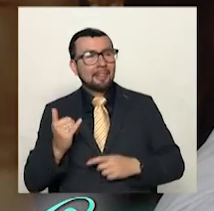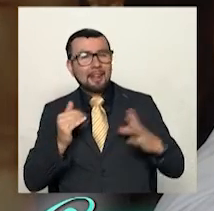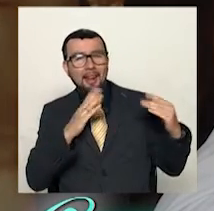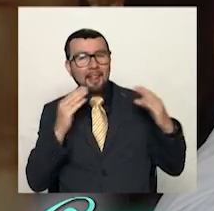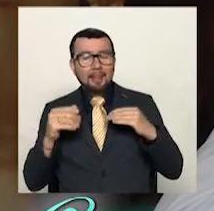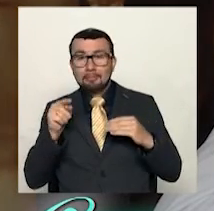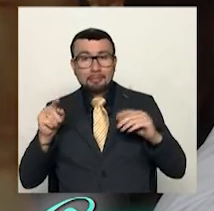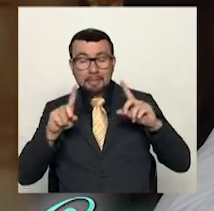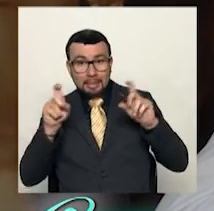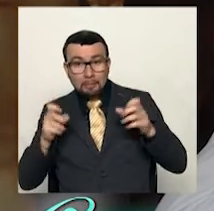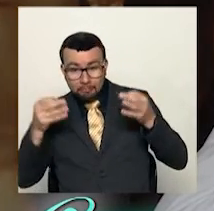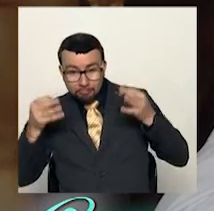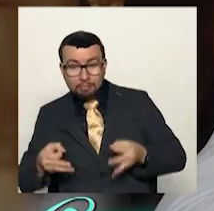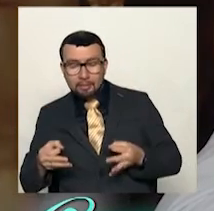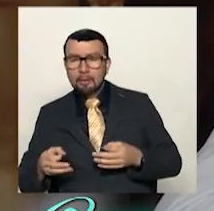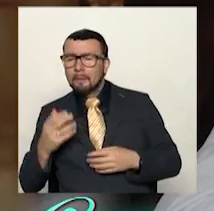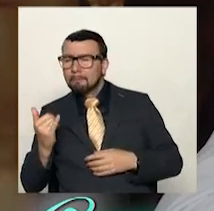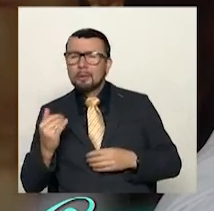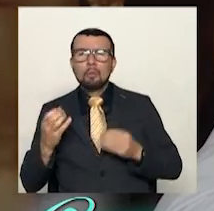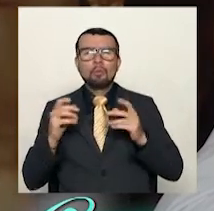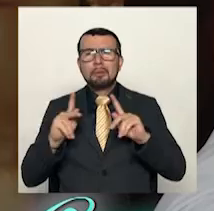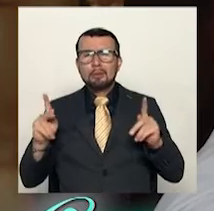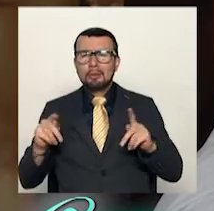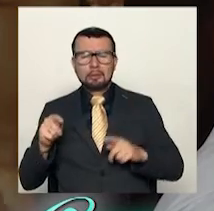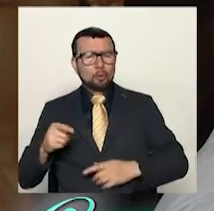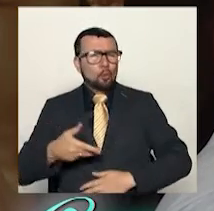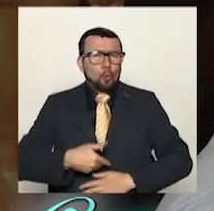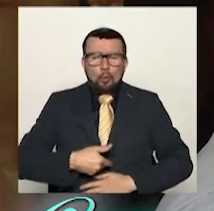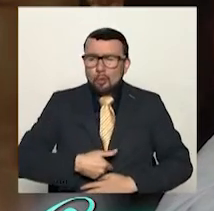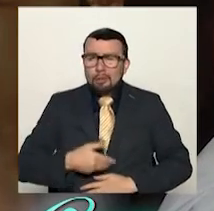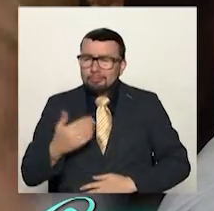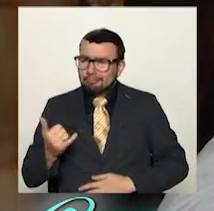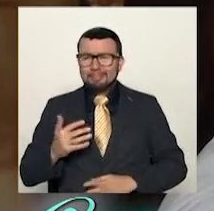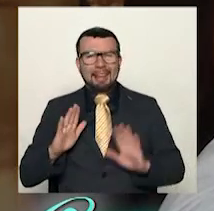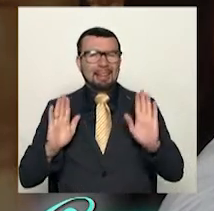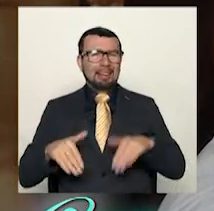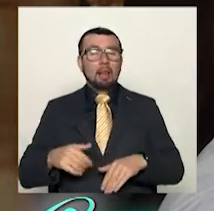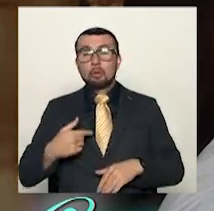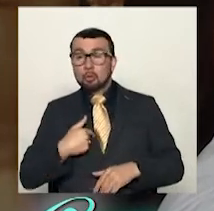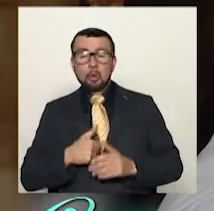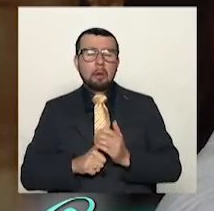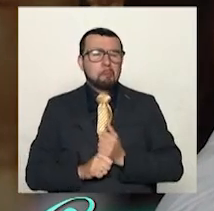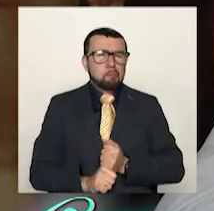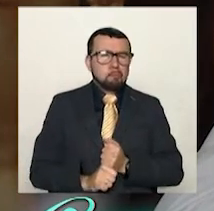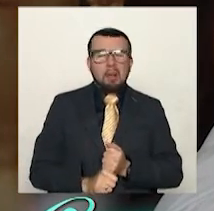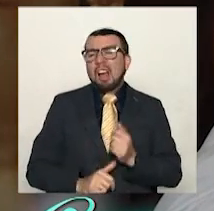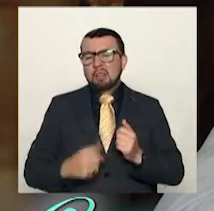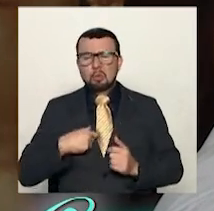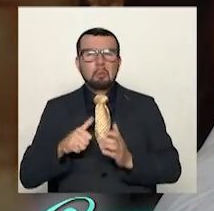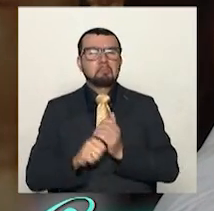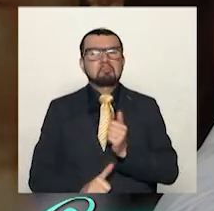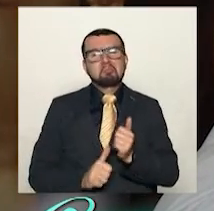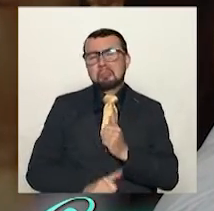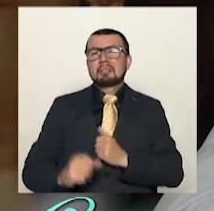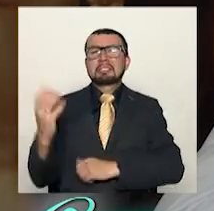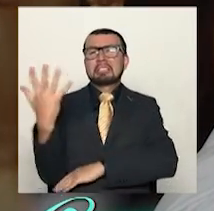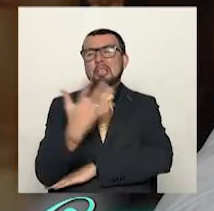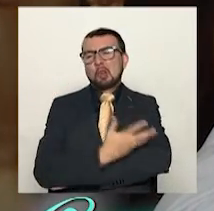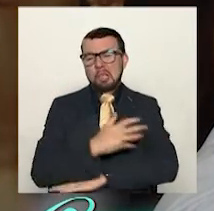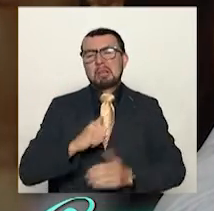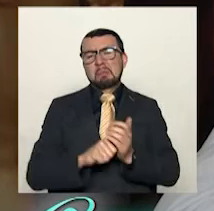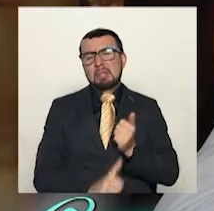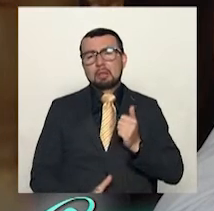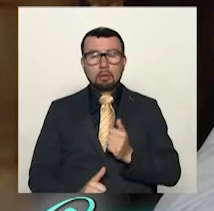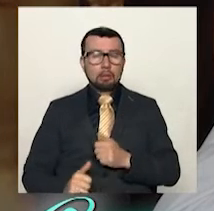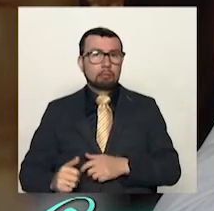tema que la gente lo ve muy, muy jocoso. Como el que dice, es que yo voy del cuerpo cada 5 días, y lo dice casi que riéndose. El otro dice, no,